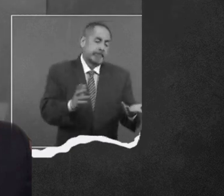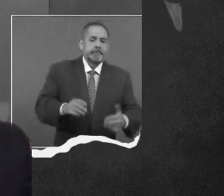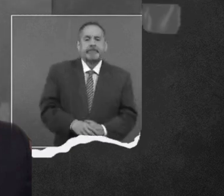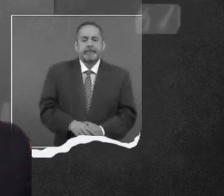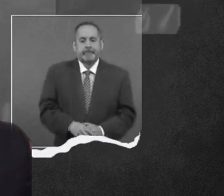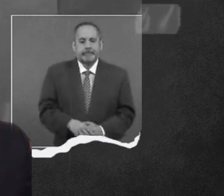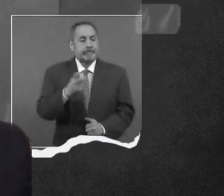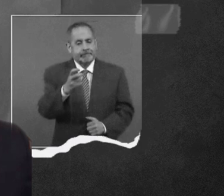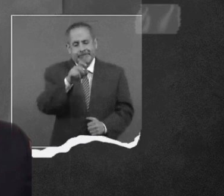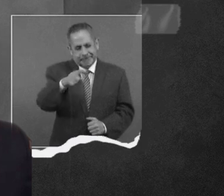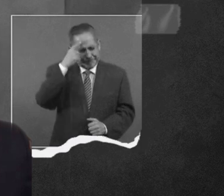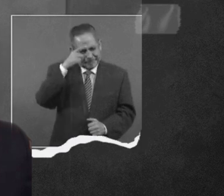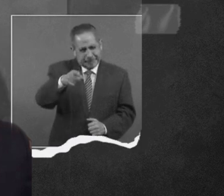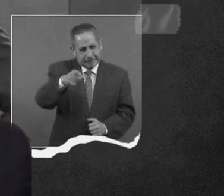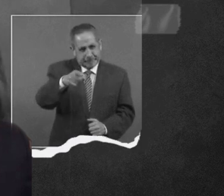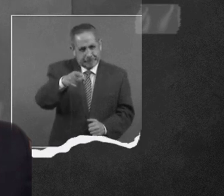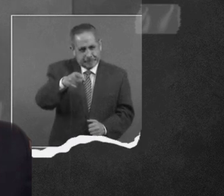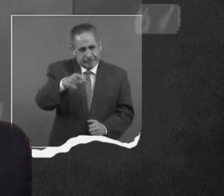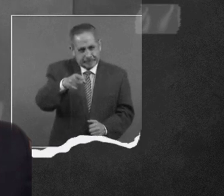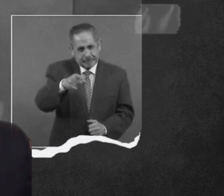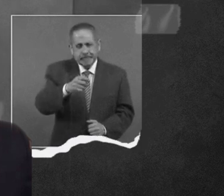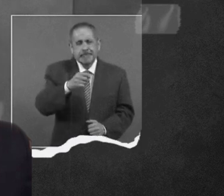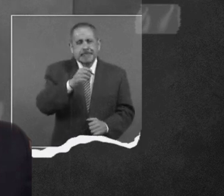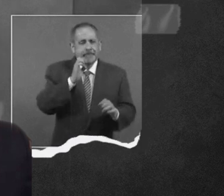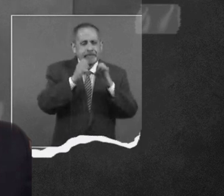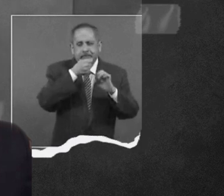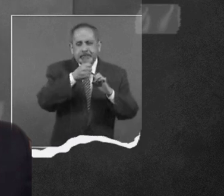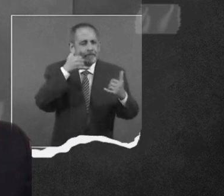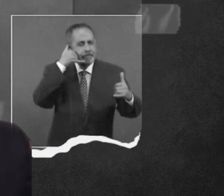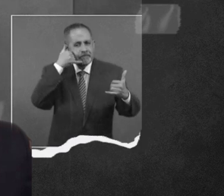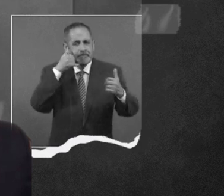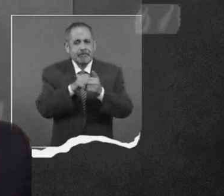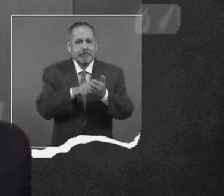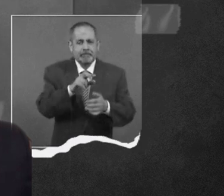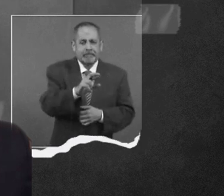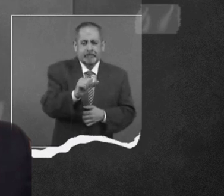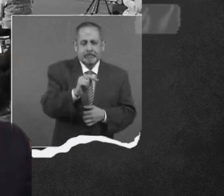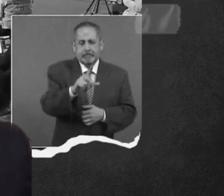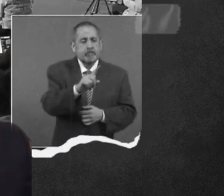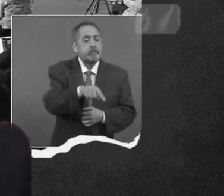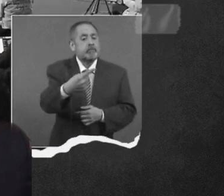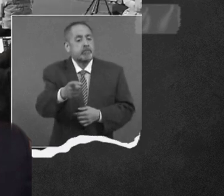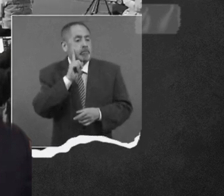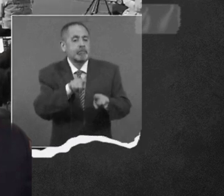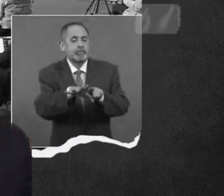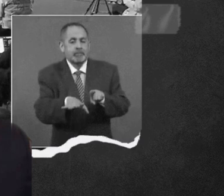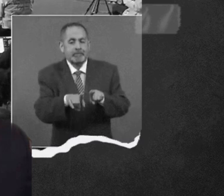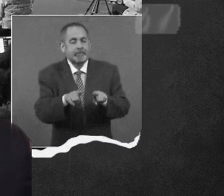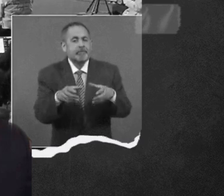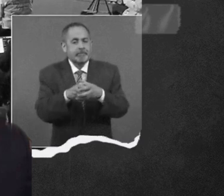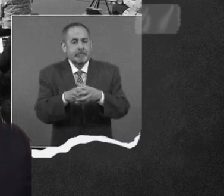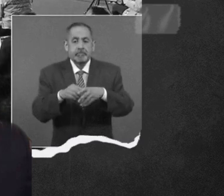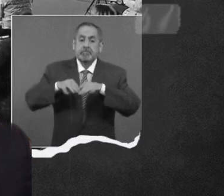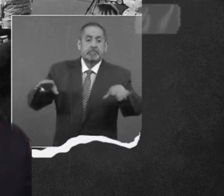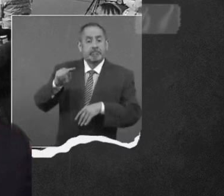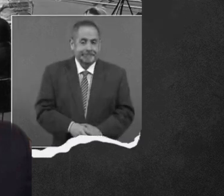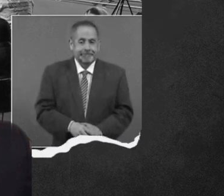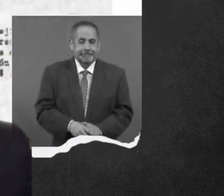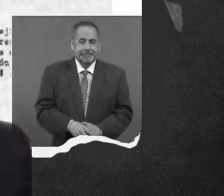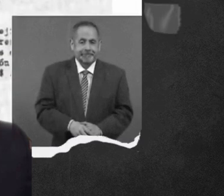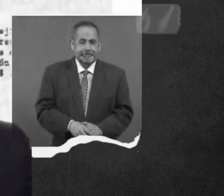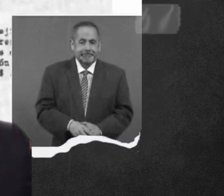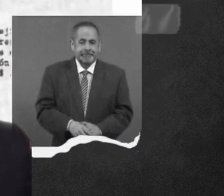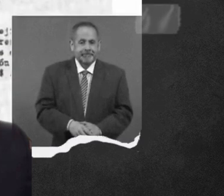y es cuando se da aquella entrevista telefónica de Raúl Salinas con la hermana que la transmite televisa